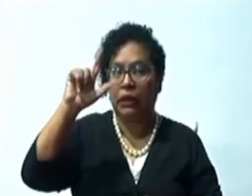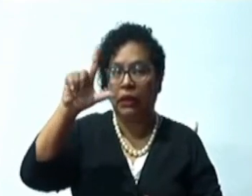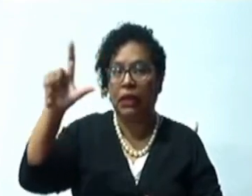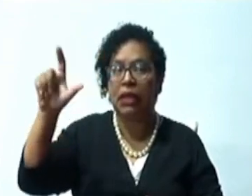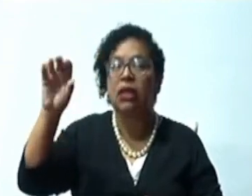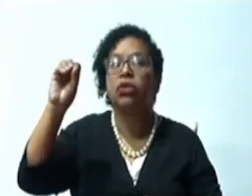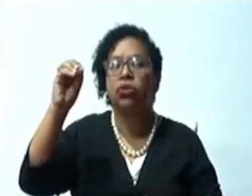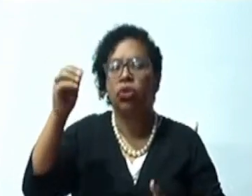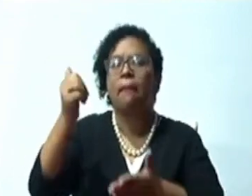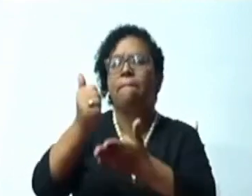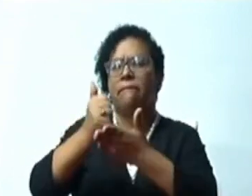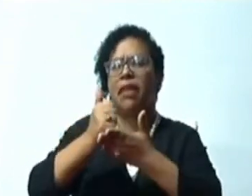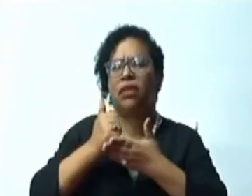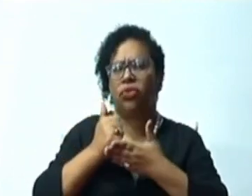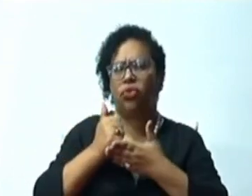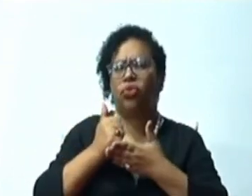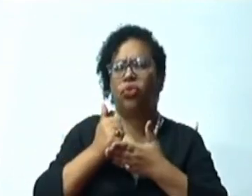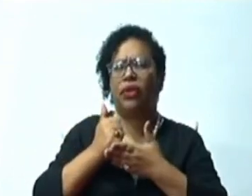Y que me atienda.